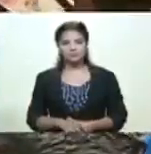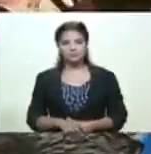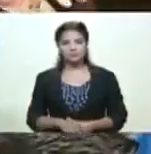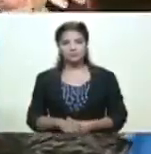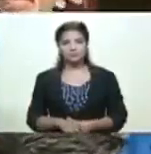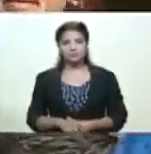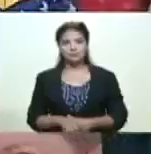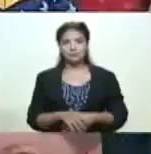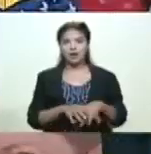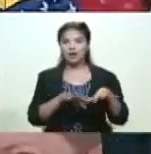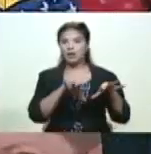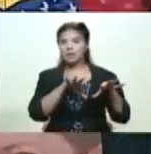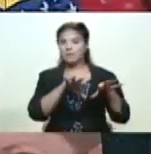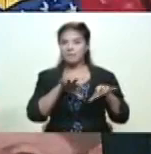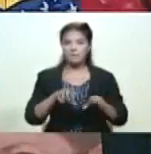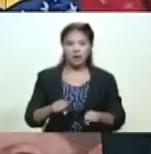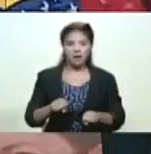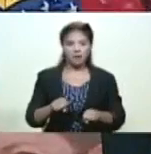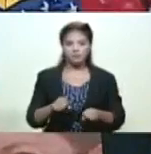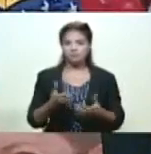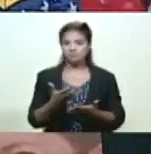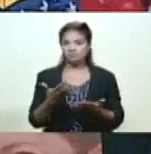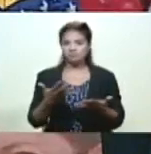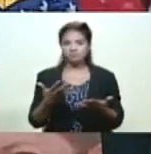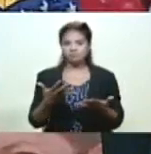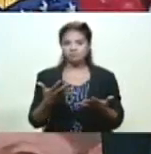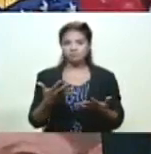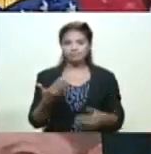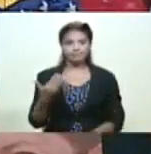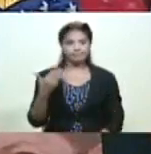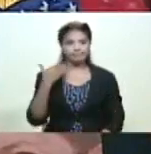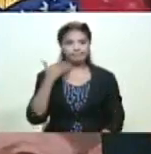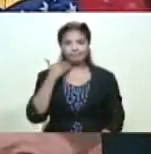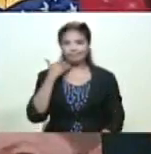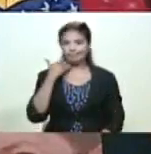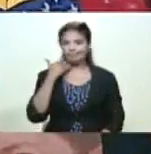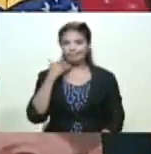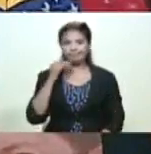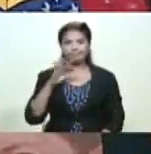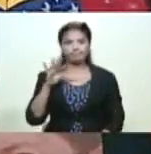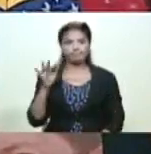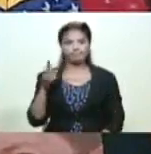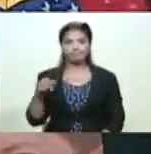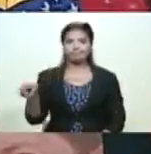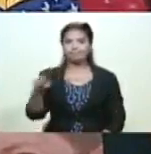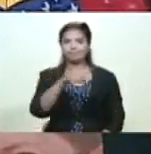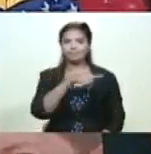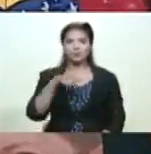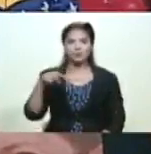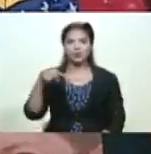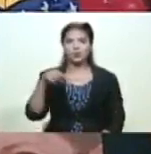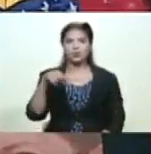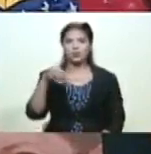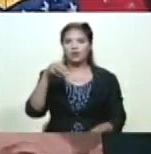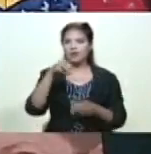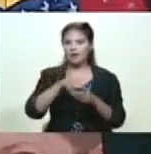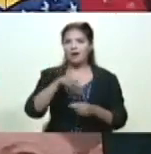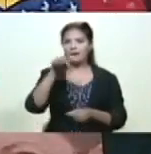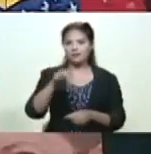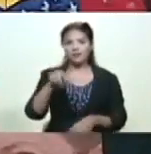Al imperio lo desespera el fracaso de sus fuerzas internas en